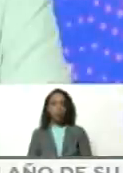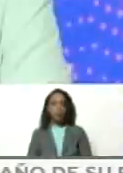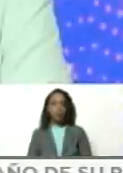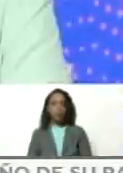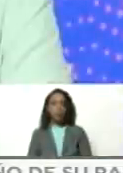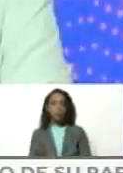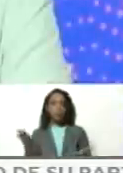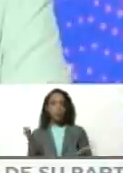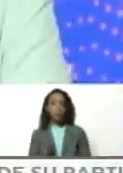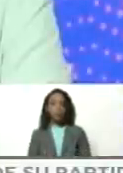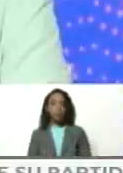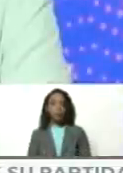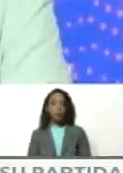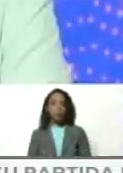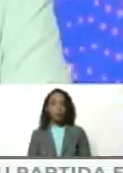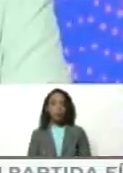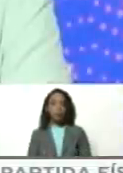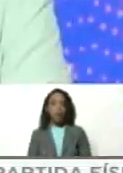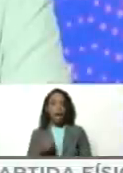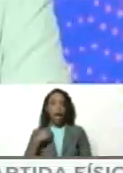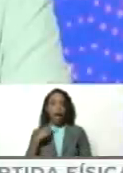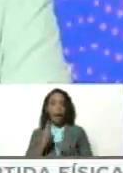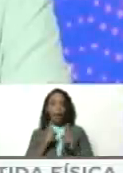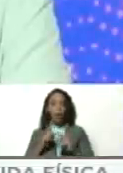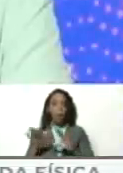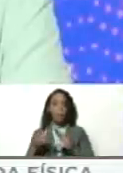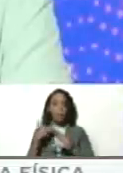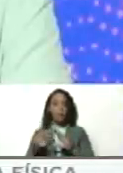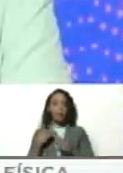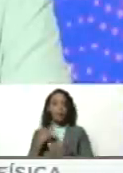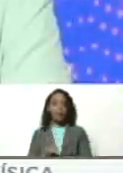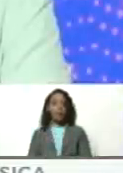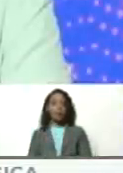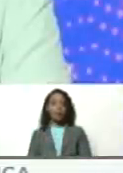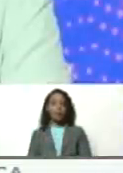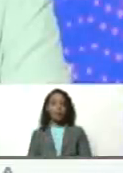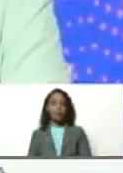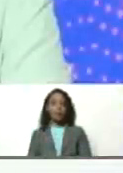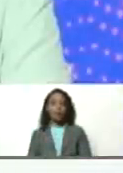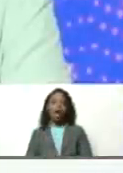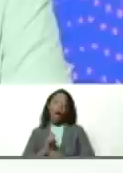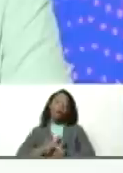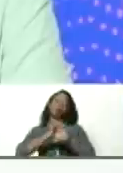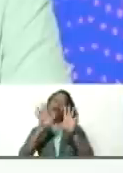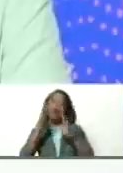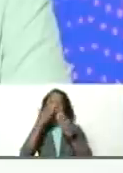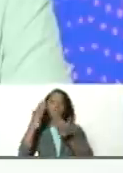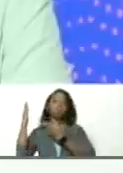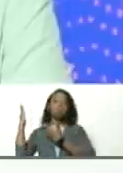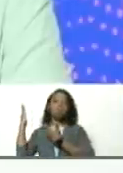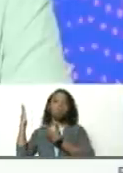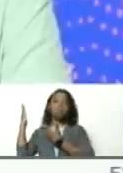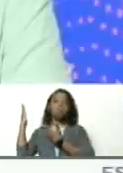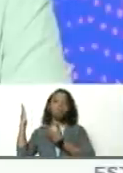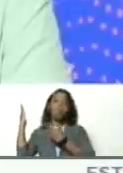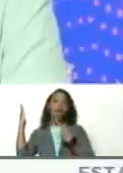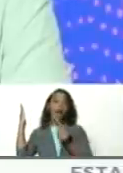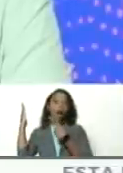¿Ah? Que me llegan mensajes. Ah, claro, mira, aquí